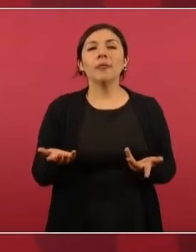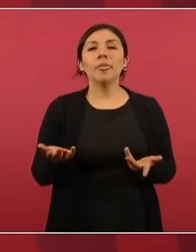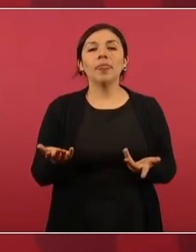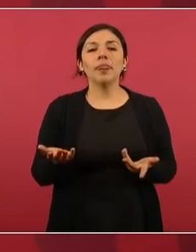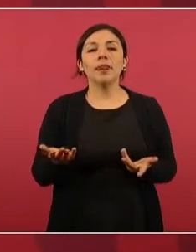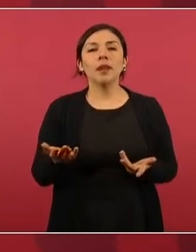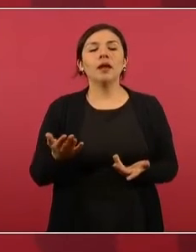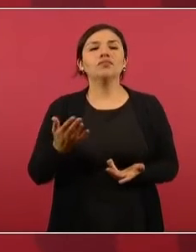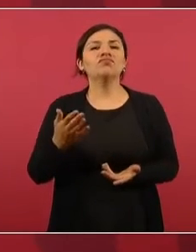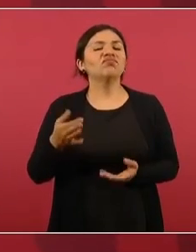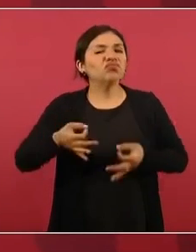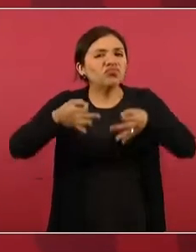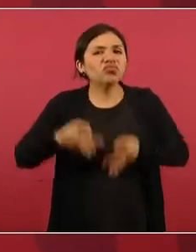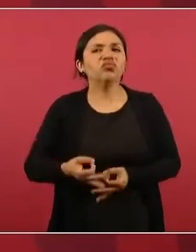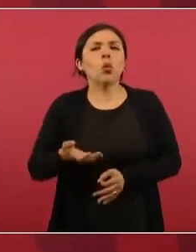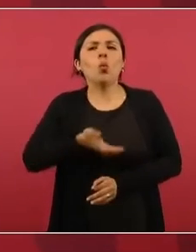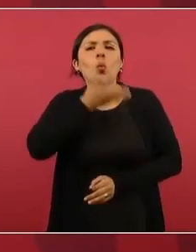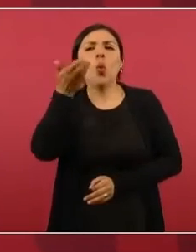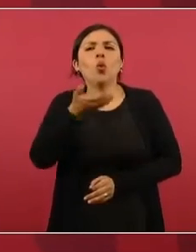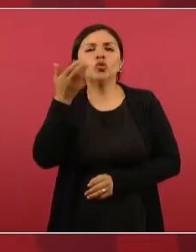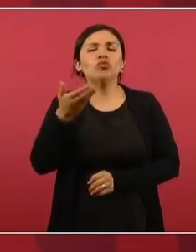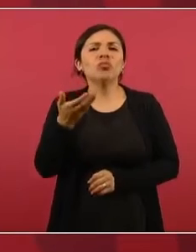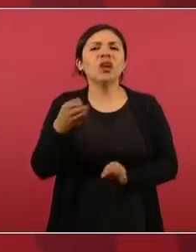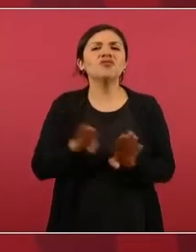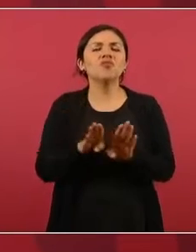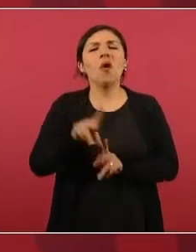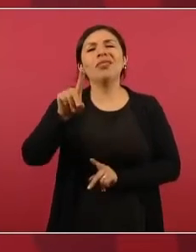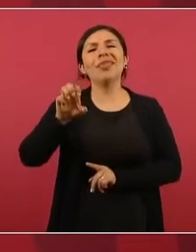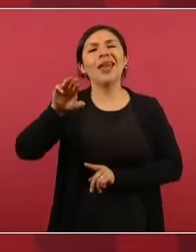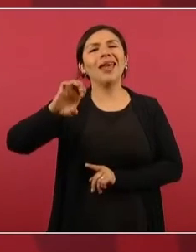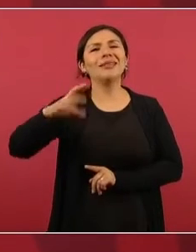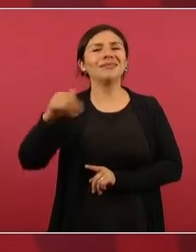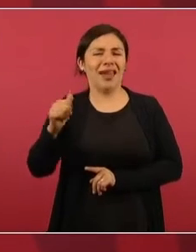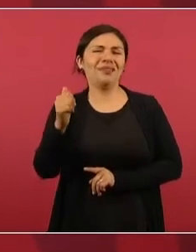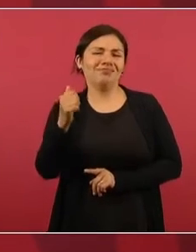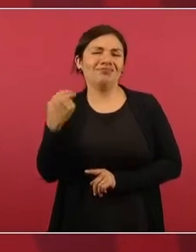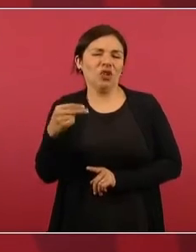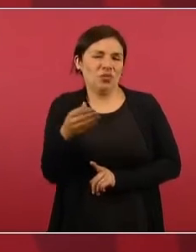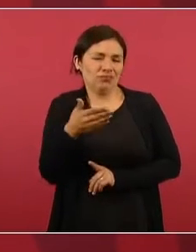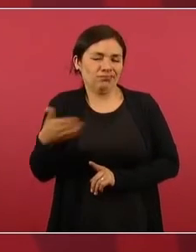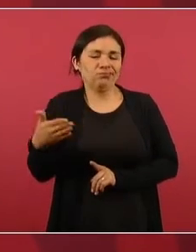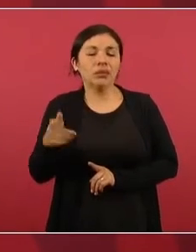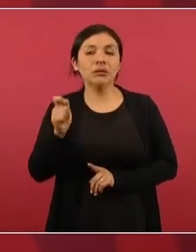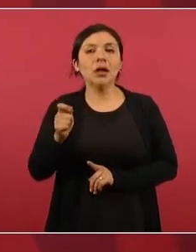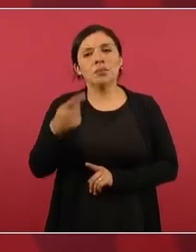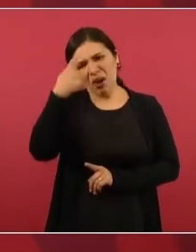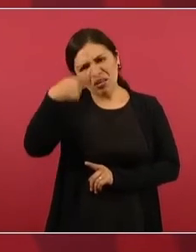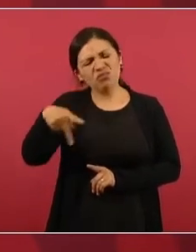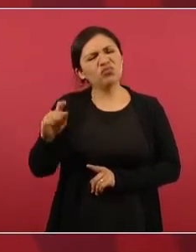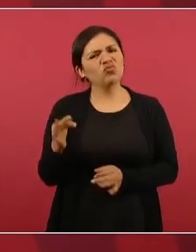de derecha, conservador, pero auténtico.